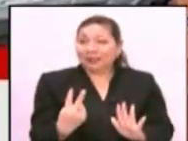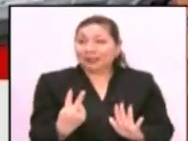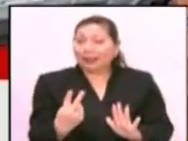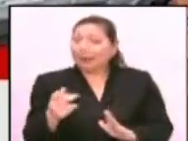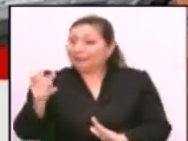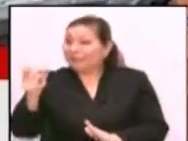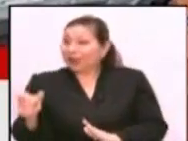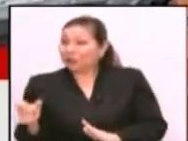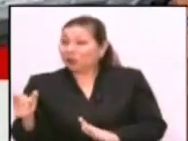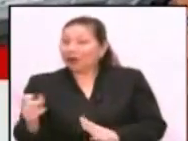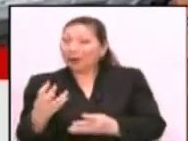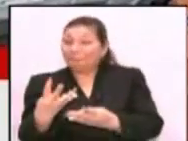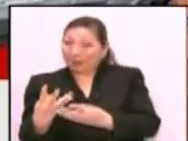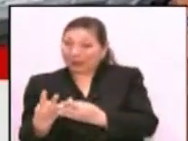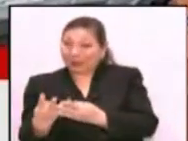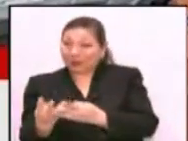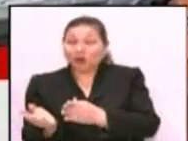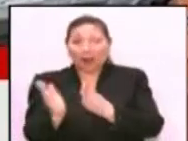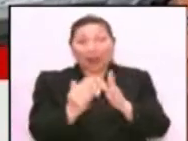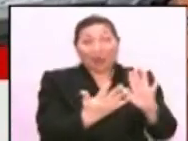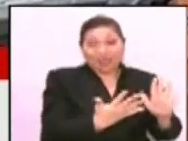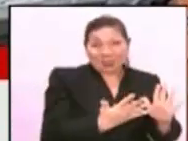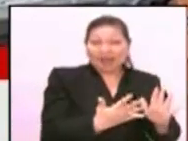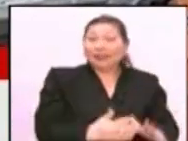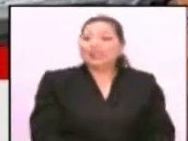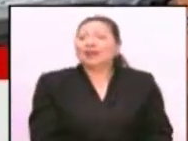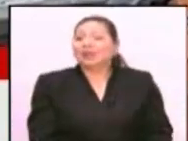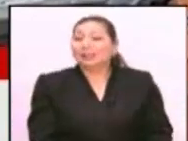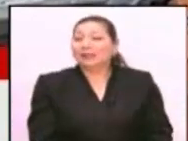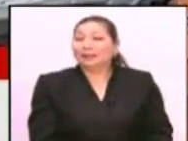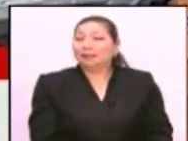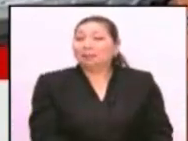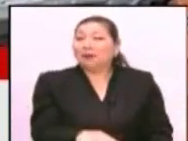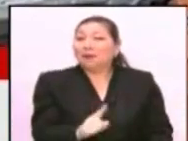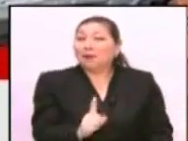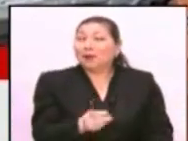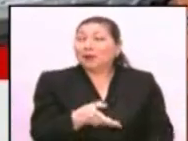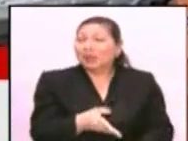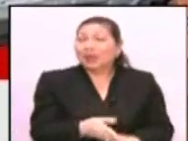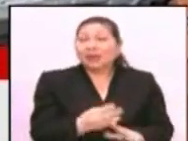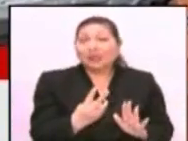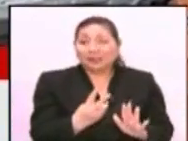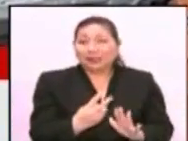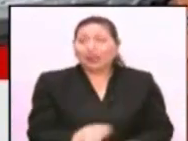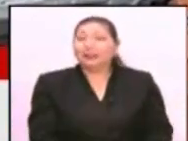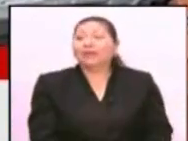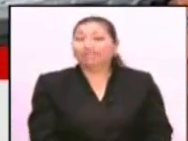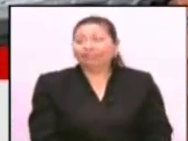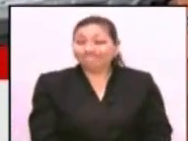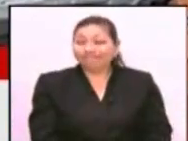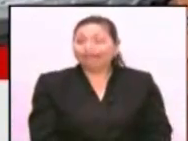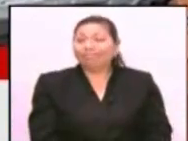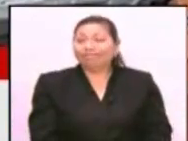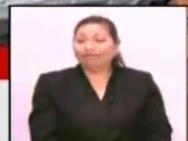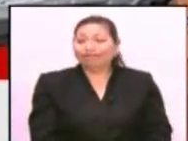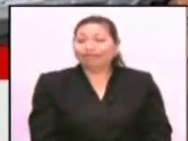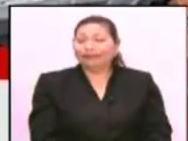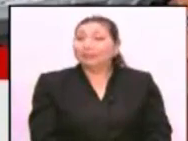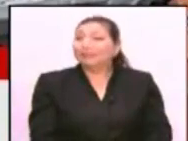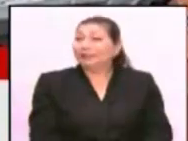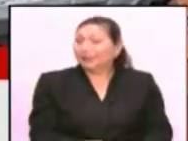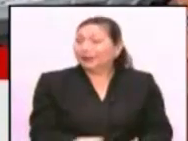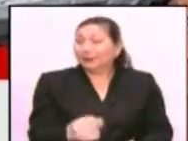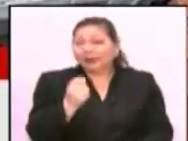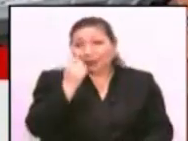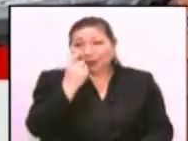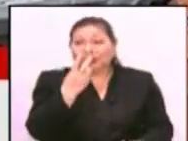7 de cada 10 aproximadamente internos en el Perú, presidente, han pisado por primera vez un penal. 7 de cada 10. ¿No es cierto? Eso también llama